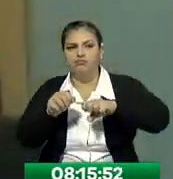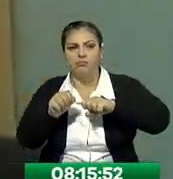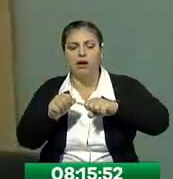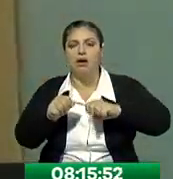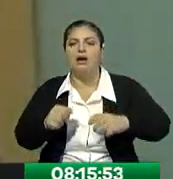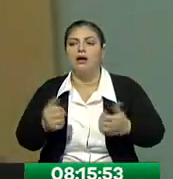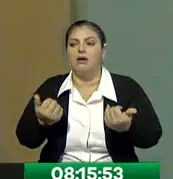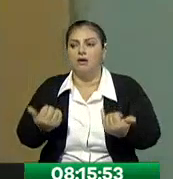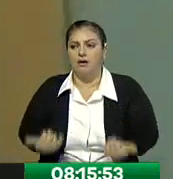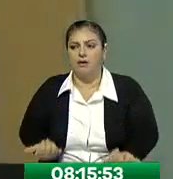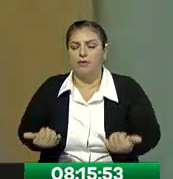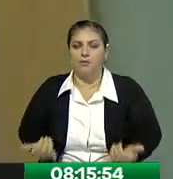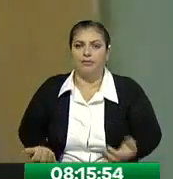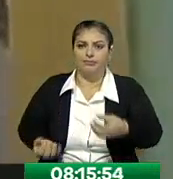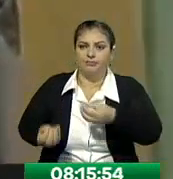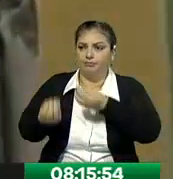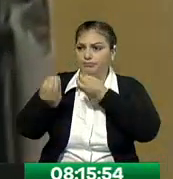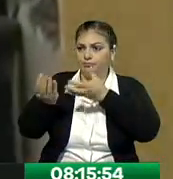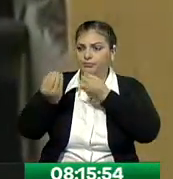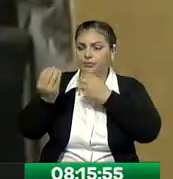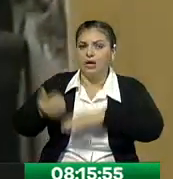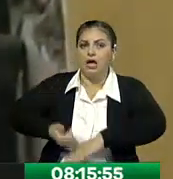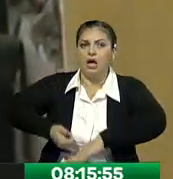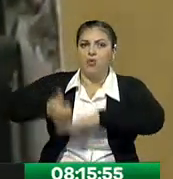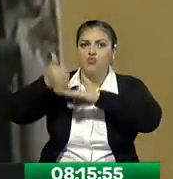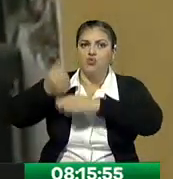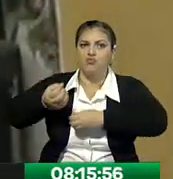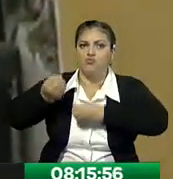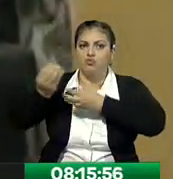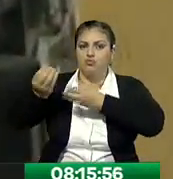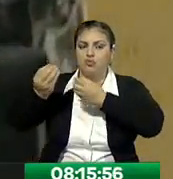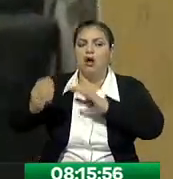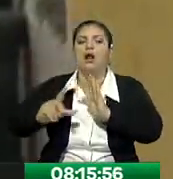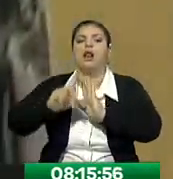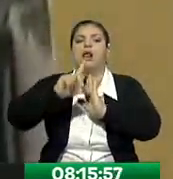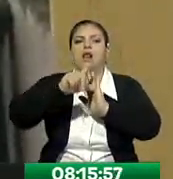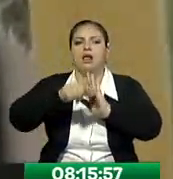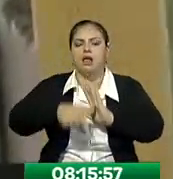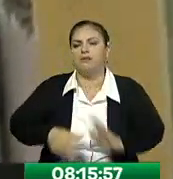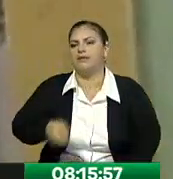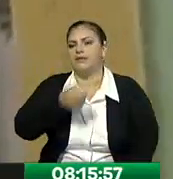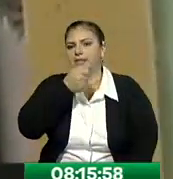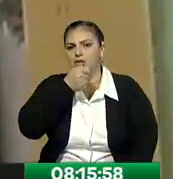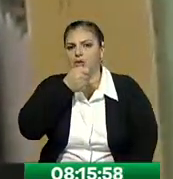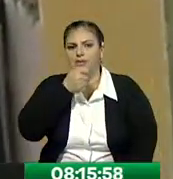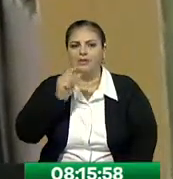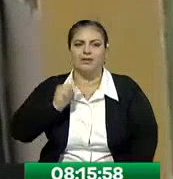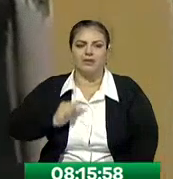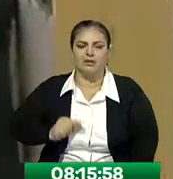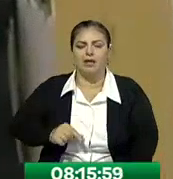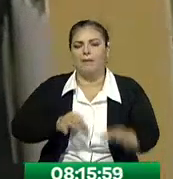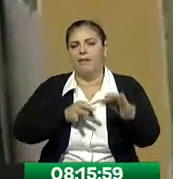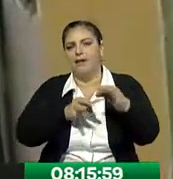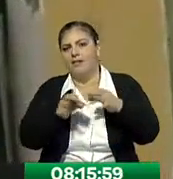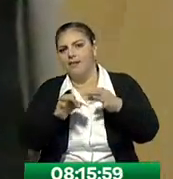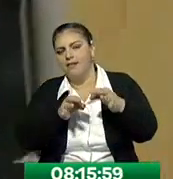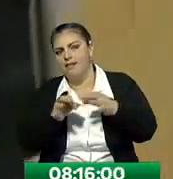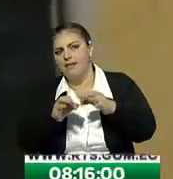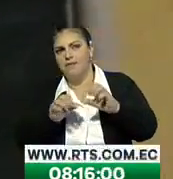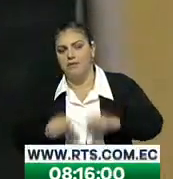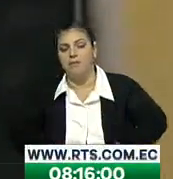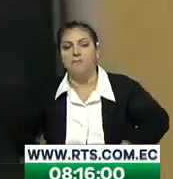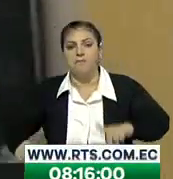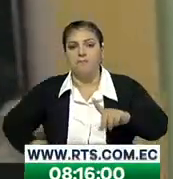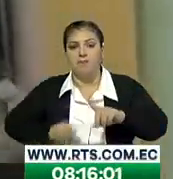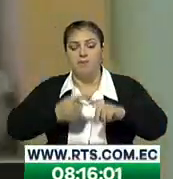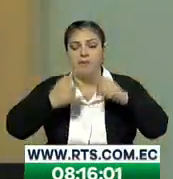los resultados formales de manera oficial en una rueda de prensa, una vez que concluyamos con toda la operación policial que está siendo